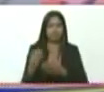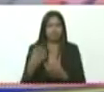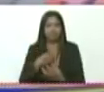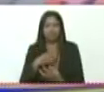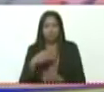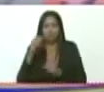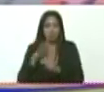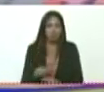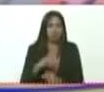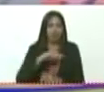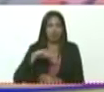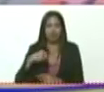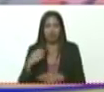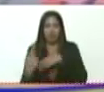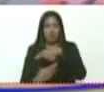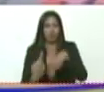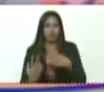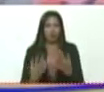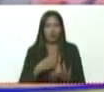Implacable.